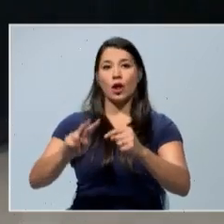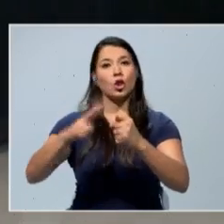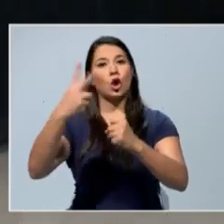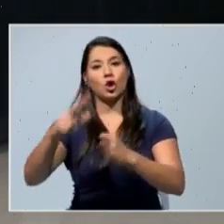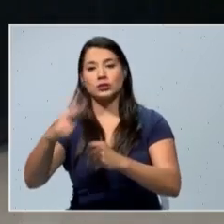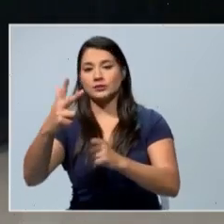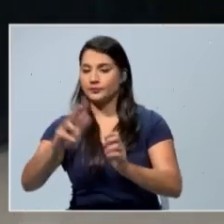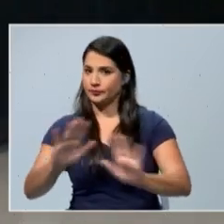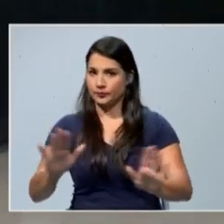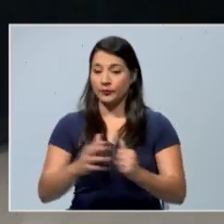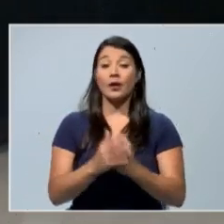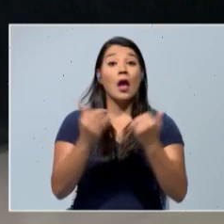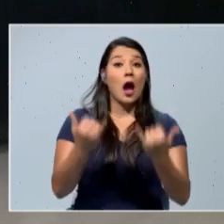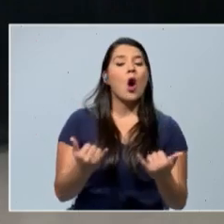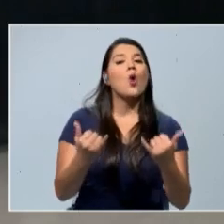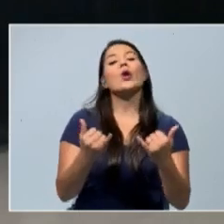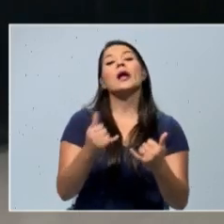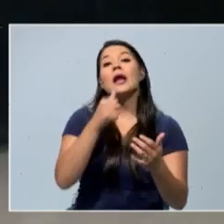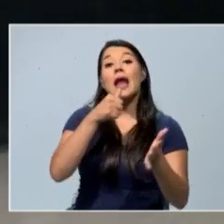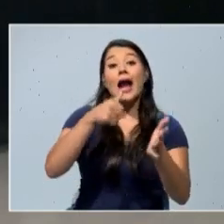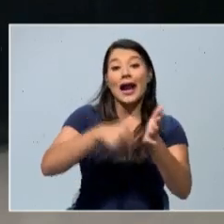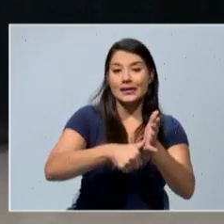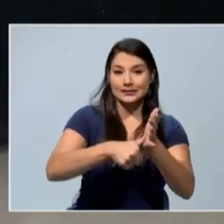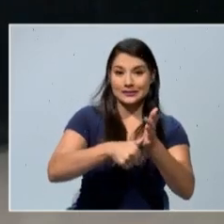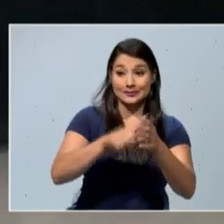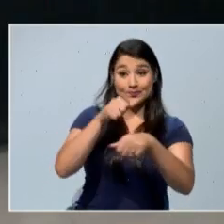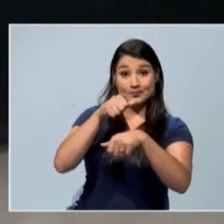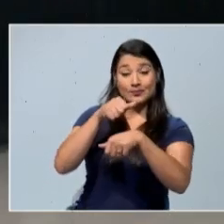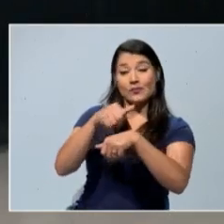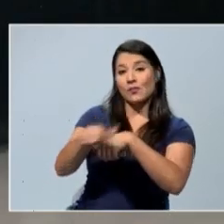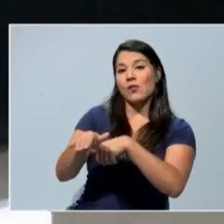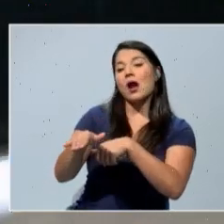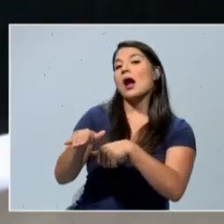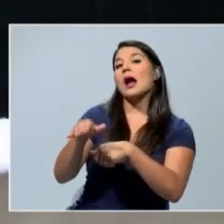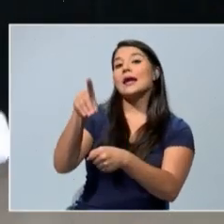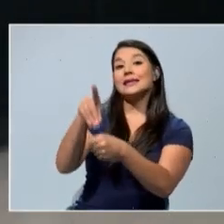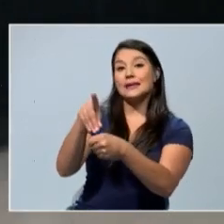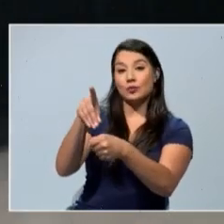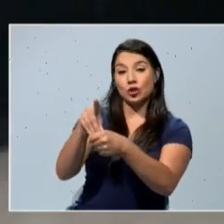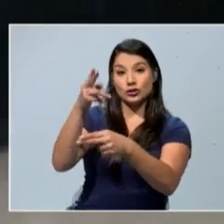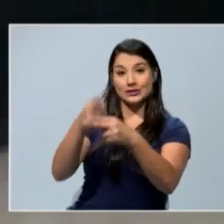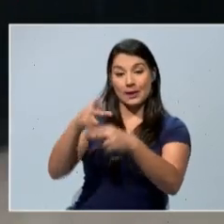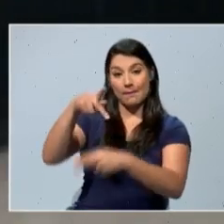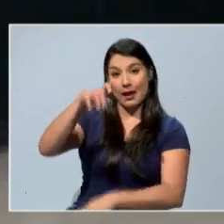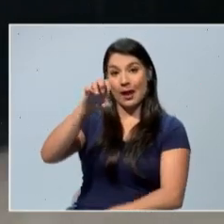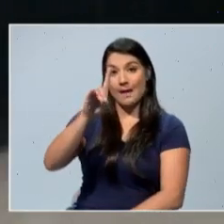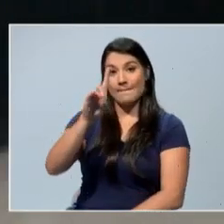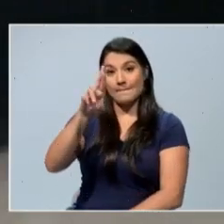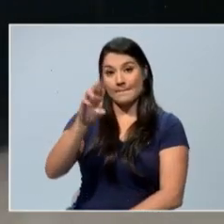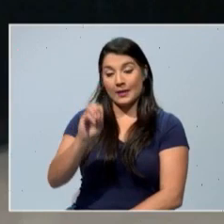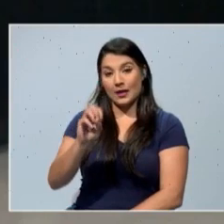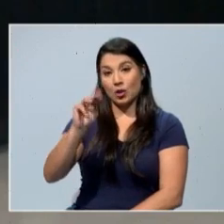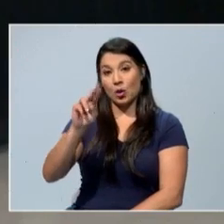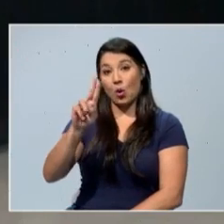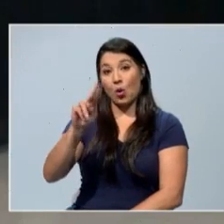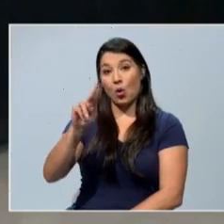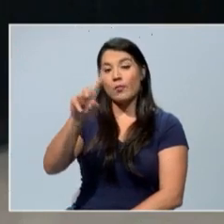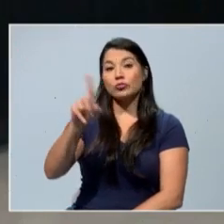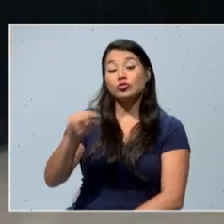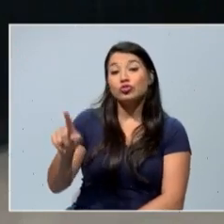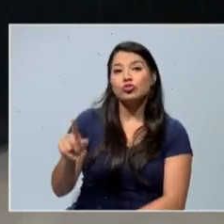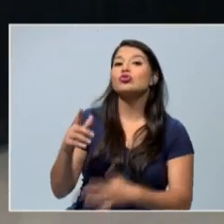presidente de la Corte Suprema de Justicia al diputado Pedro Muñoz, es acerca de que le pide el